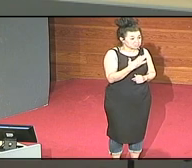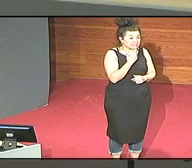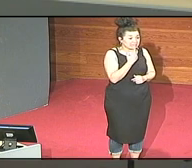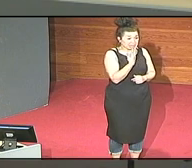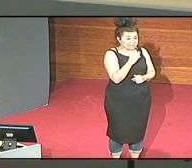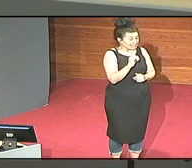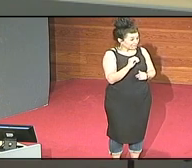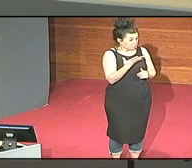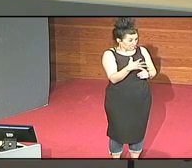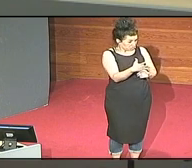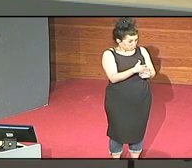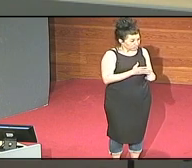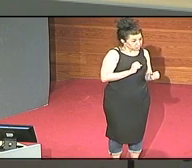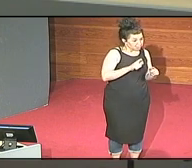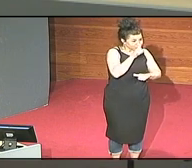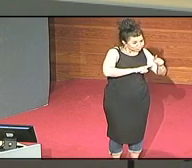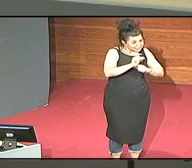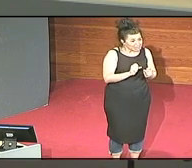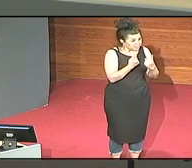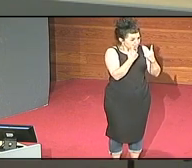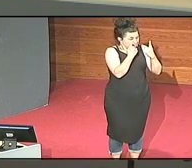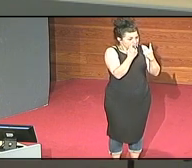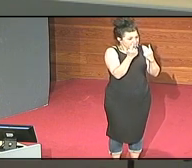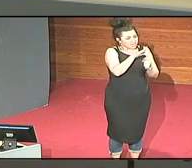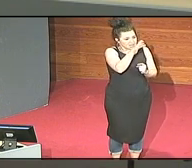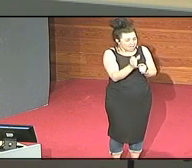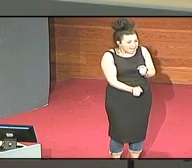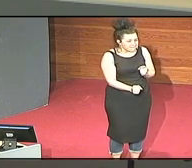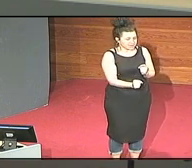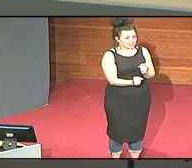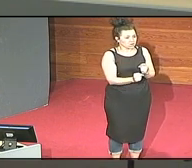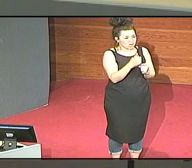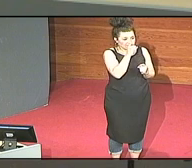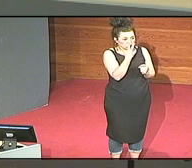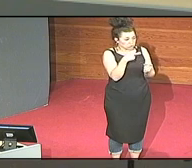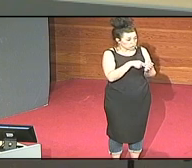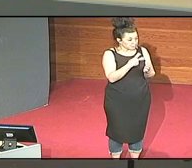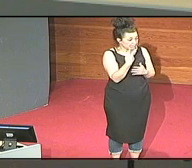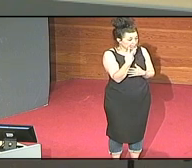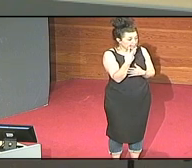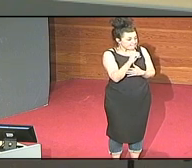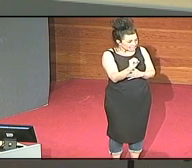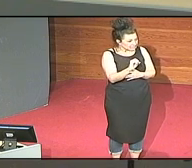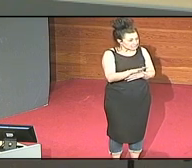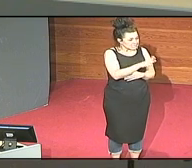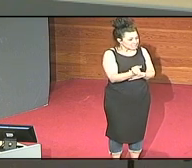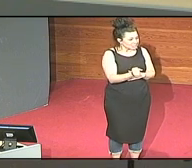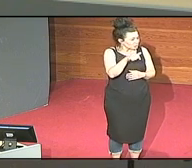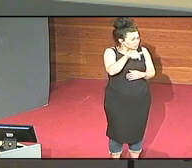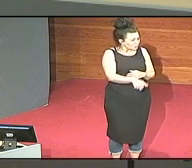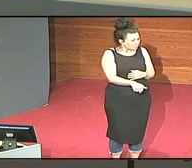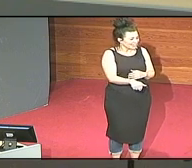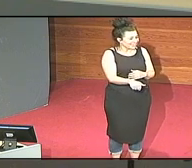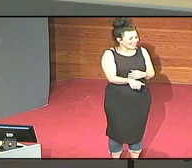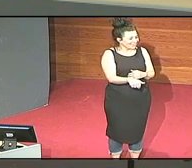vez al continente africano y en el año 2009 estableció su residencia en johannesburgo en sudáfrica en los últimos años ya con